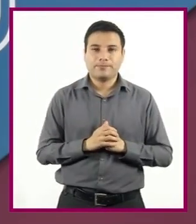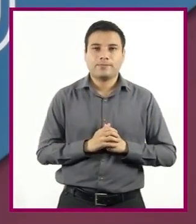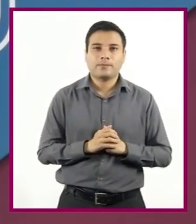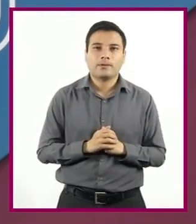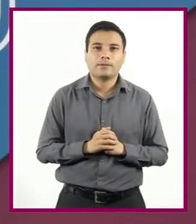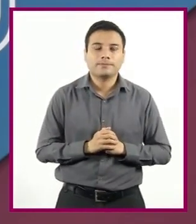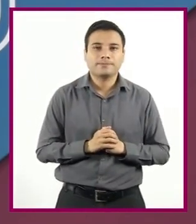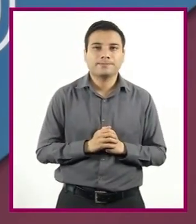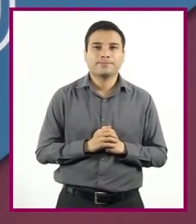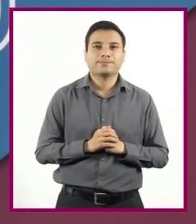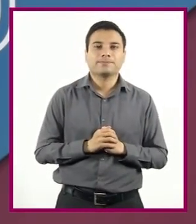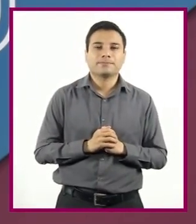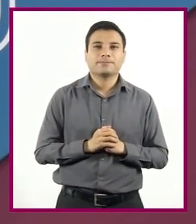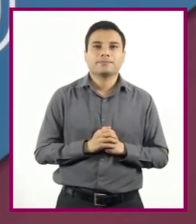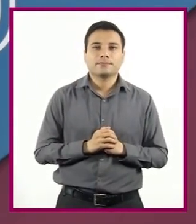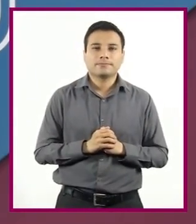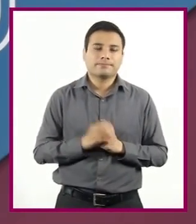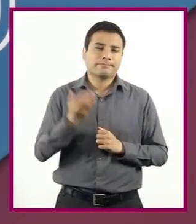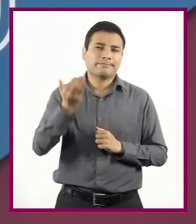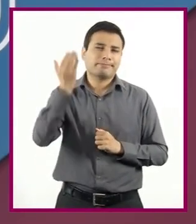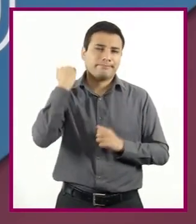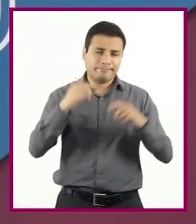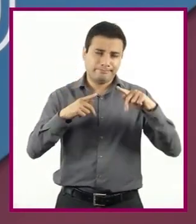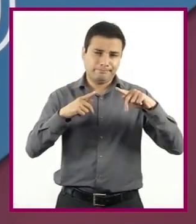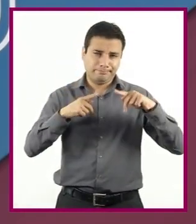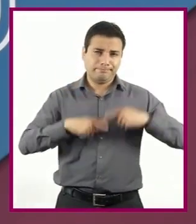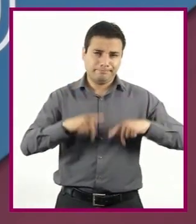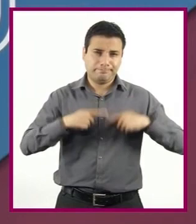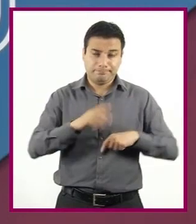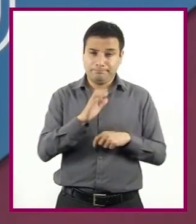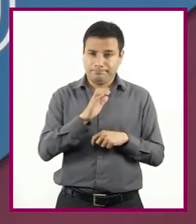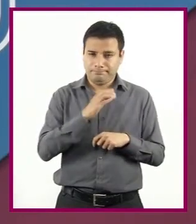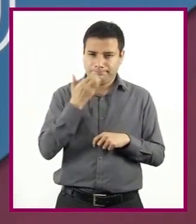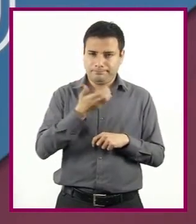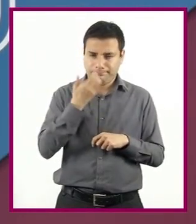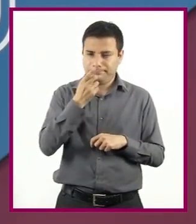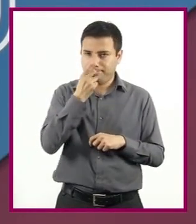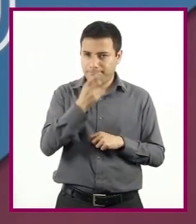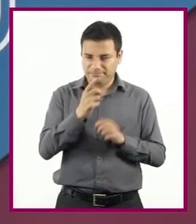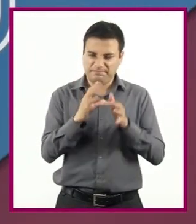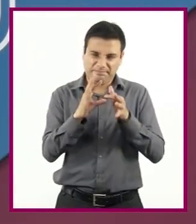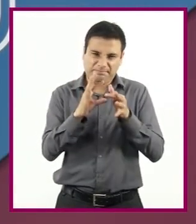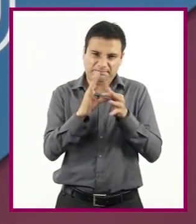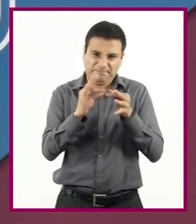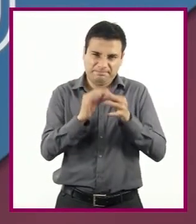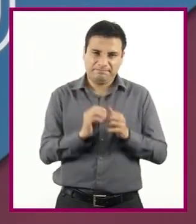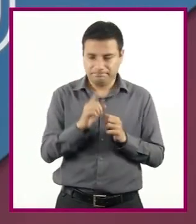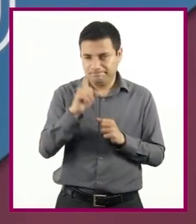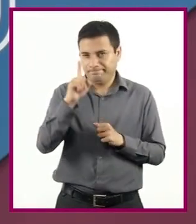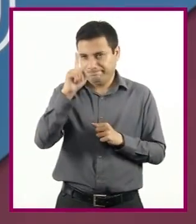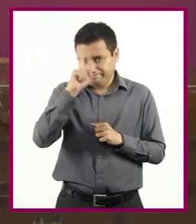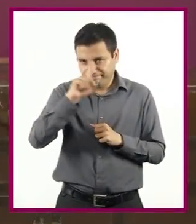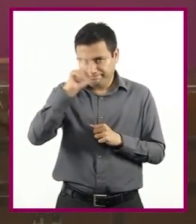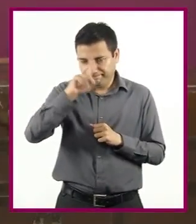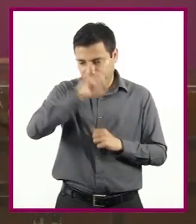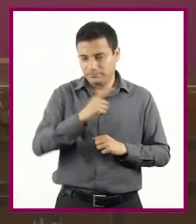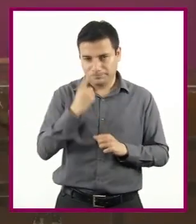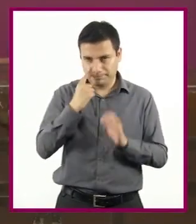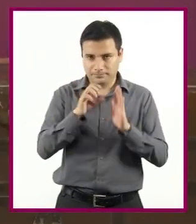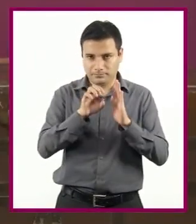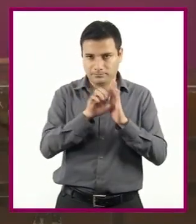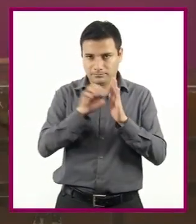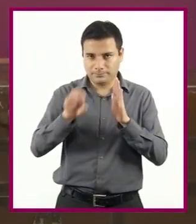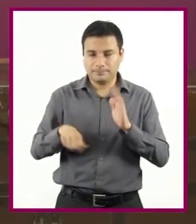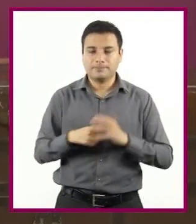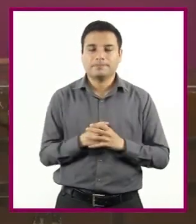Huehuetlatoli, o dicho de los antiguos, que buscaba enseñar normas de conducta que sirvieran para toda la vida.